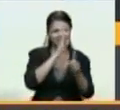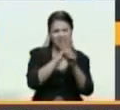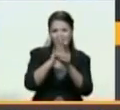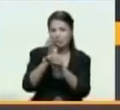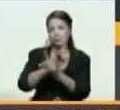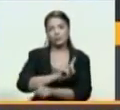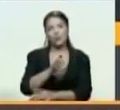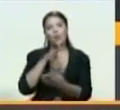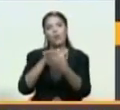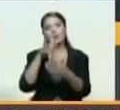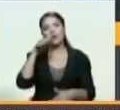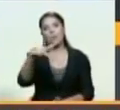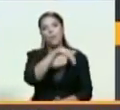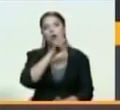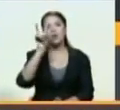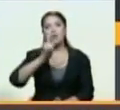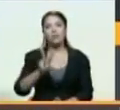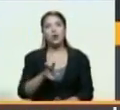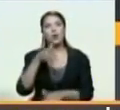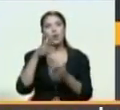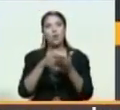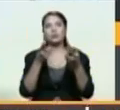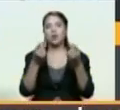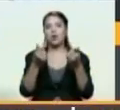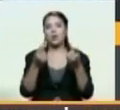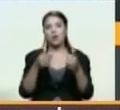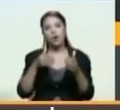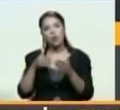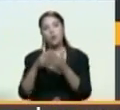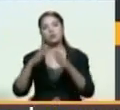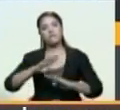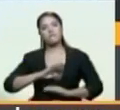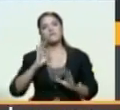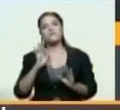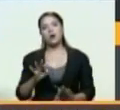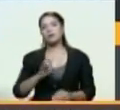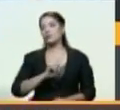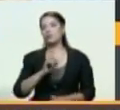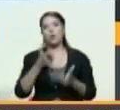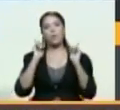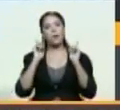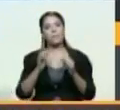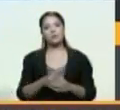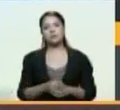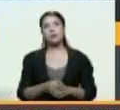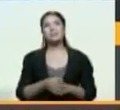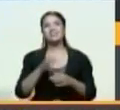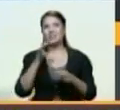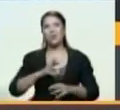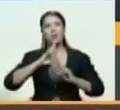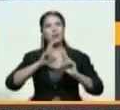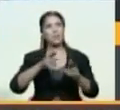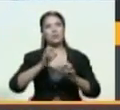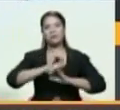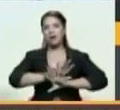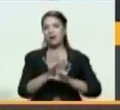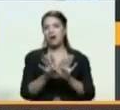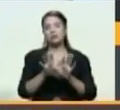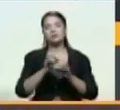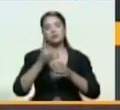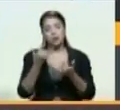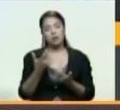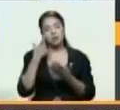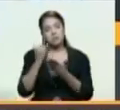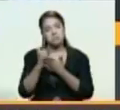contra el pueblo venezolano, son contra su economía, son contra su bienestar, y no las vamos a permitir, y daremos la respuesta que tengamos que dar y que ya estamos